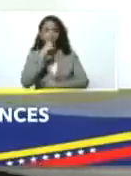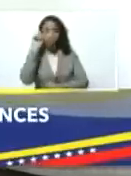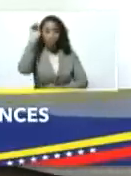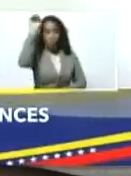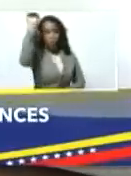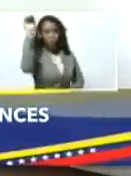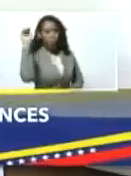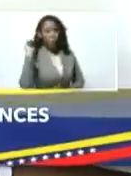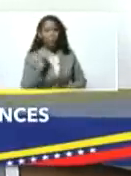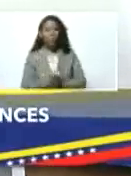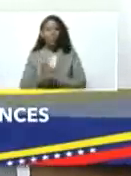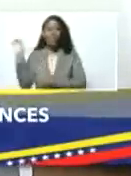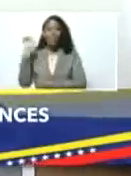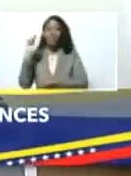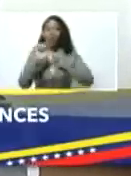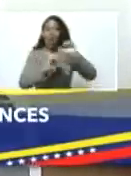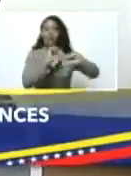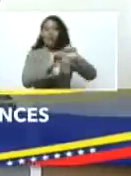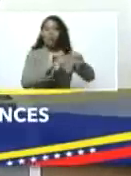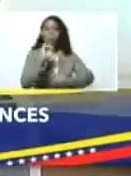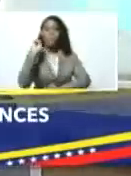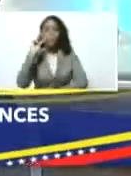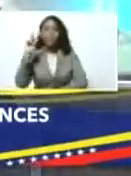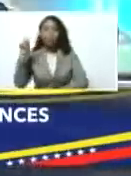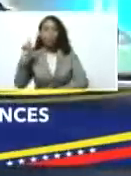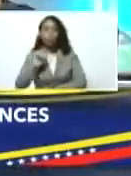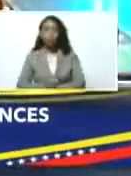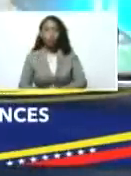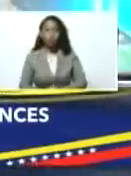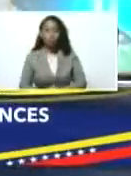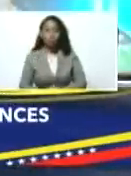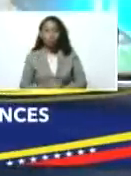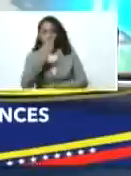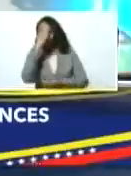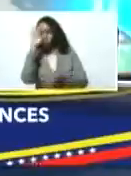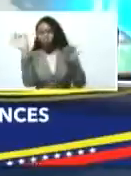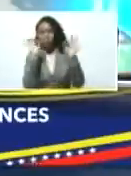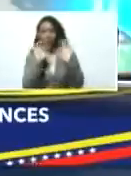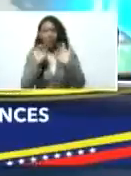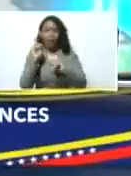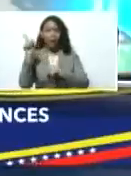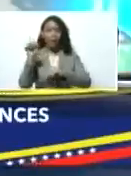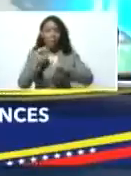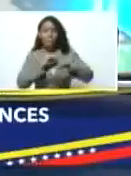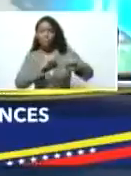venir, de la Venezuela del siglo XXI. Sin lugar a dudas, el motor